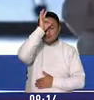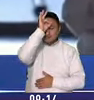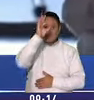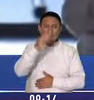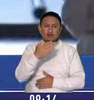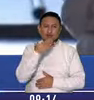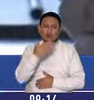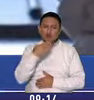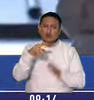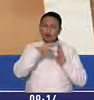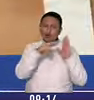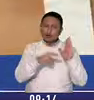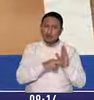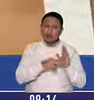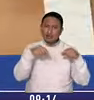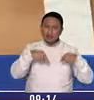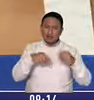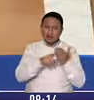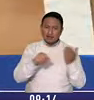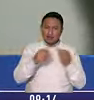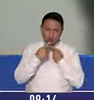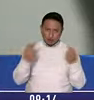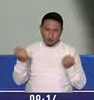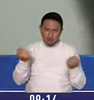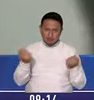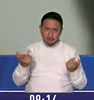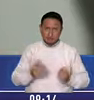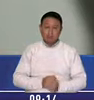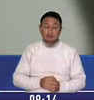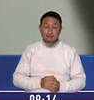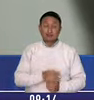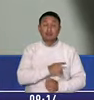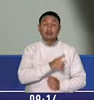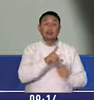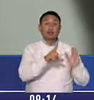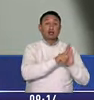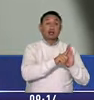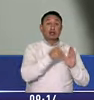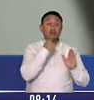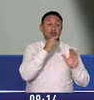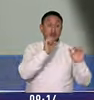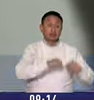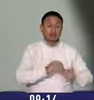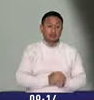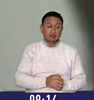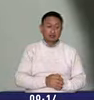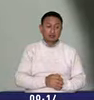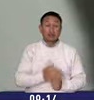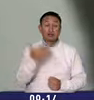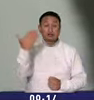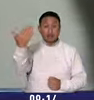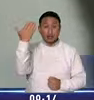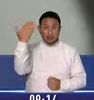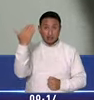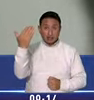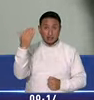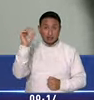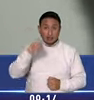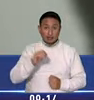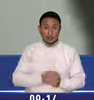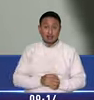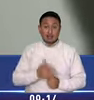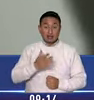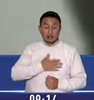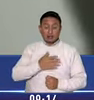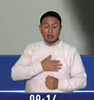los marcos normativos en el manejo de las finanzas públicas. La ley le permite, ¿no es cierto?, que en este caso el alcalde lleve para